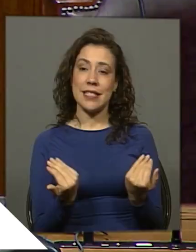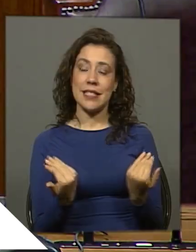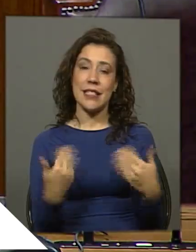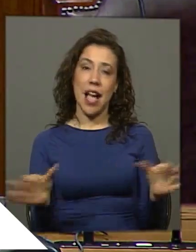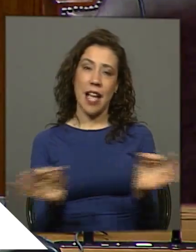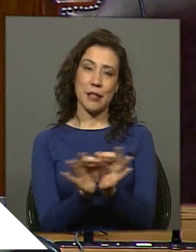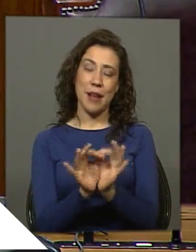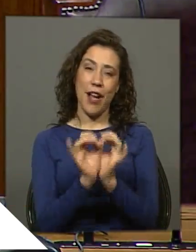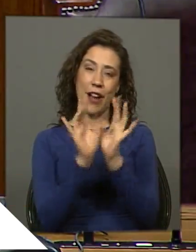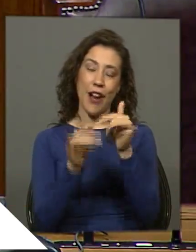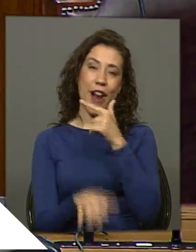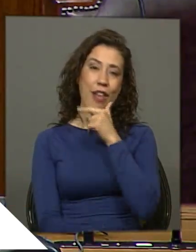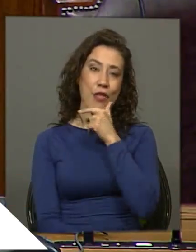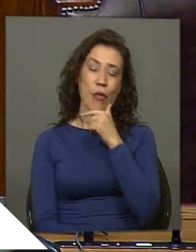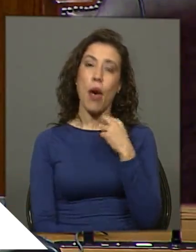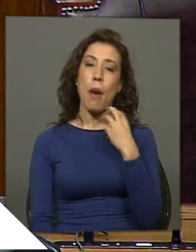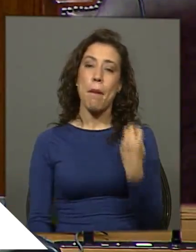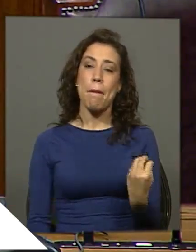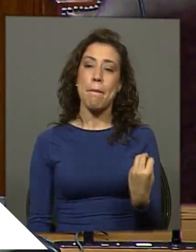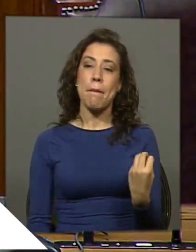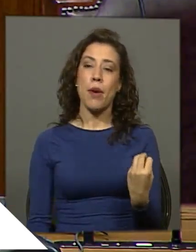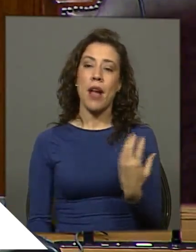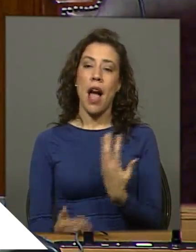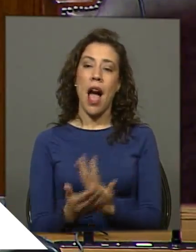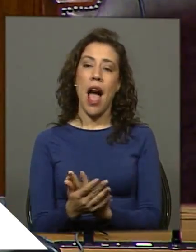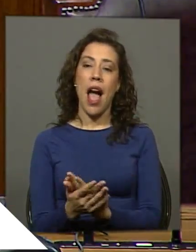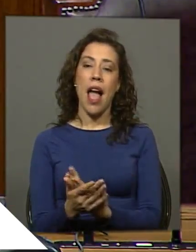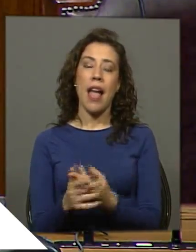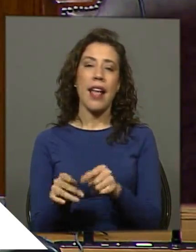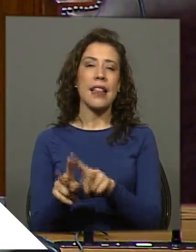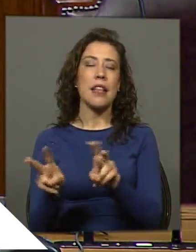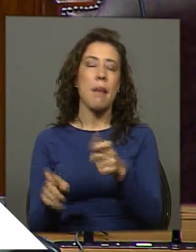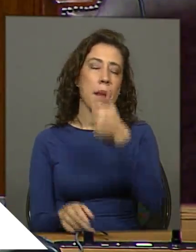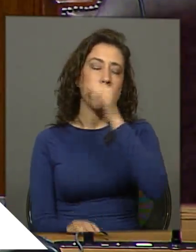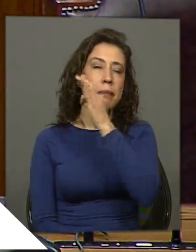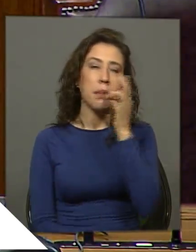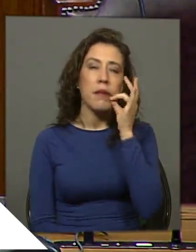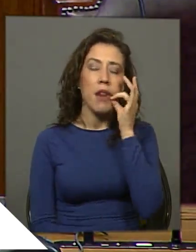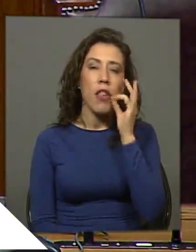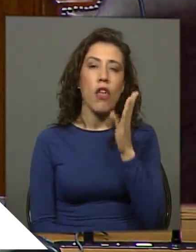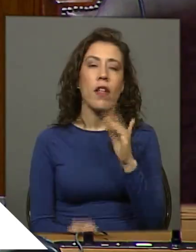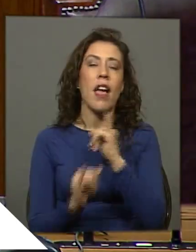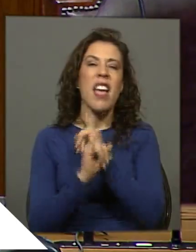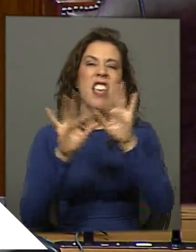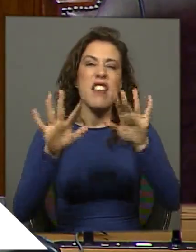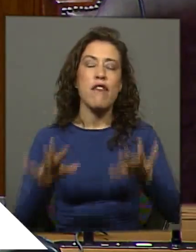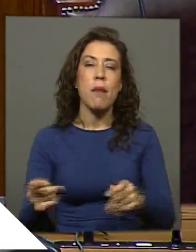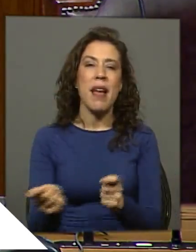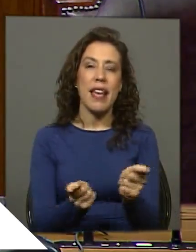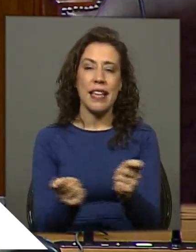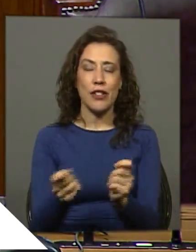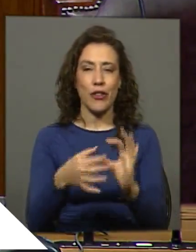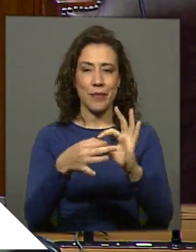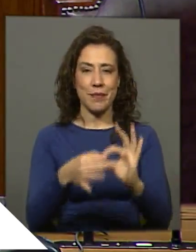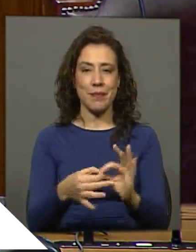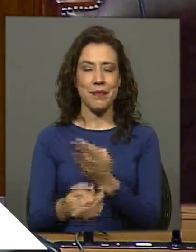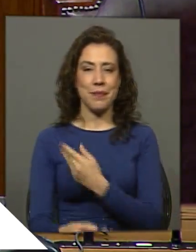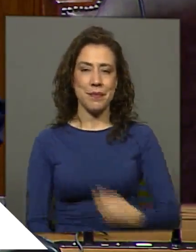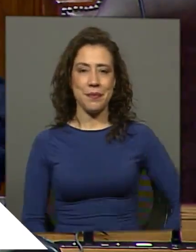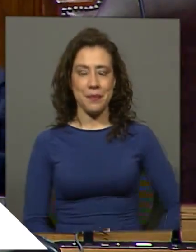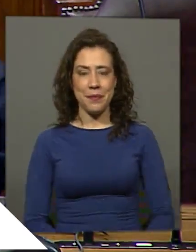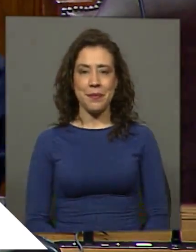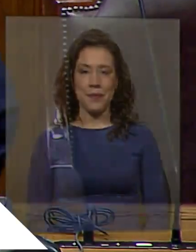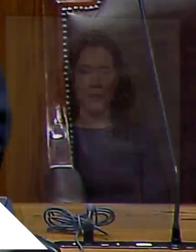clarificado esta duda de por qué tiene esta reserva este aspecto bien específico que son estos informes de gestión muchas gracias presidente